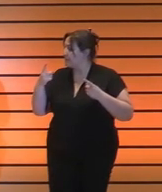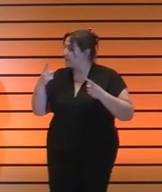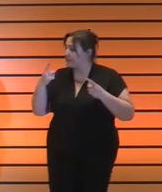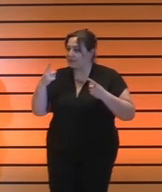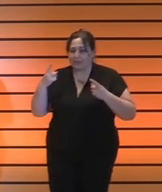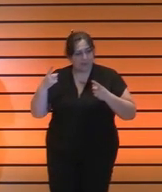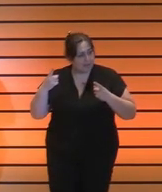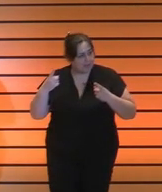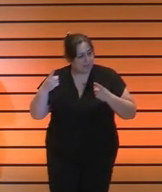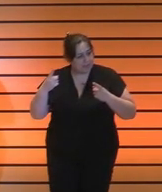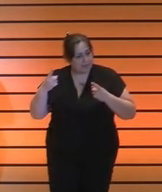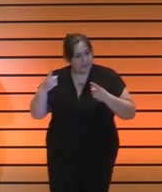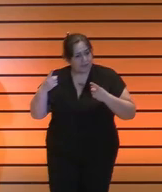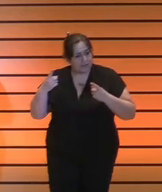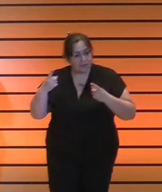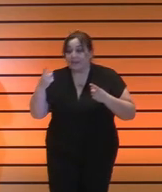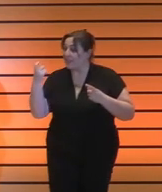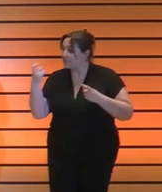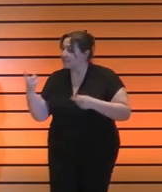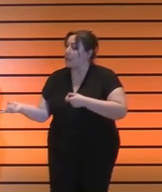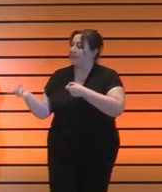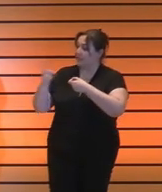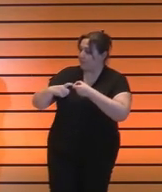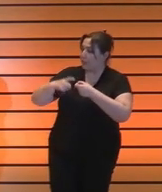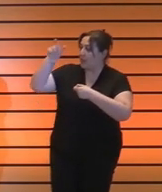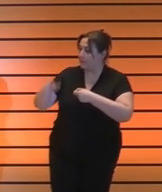de presión afectada